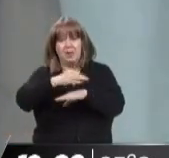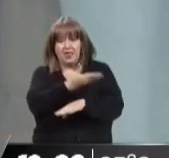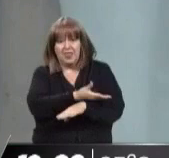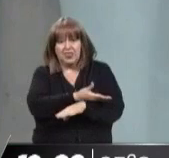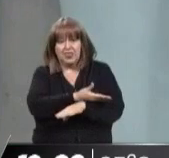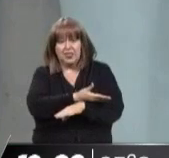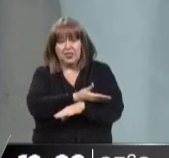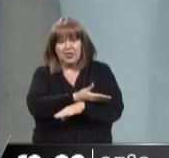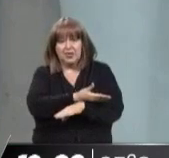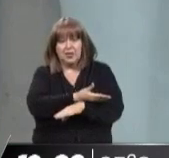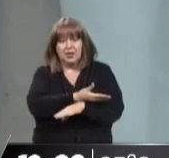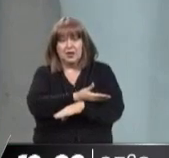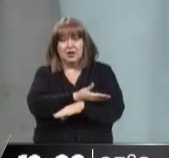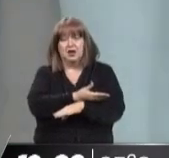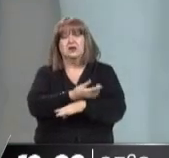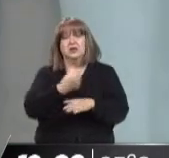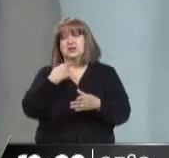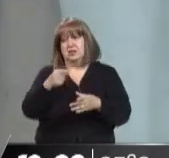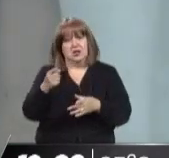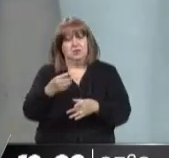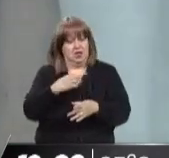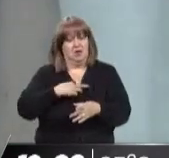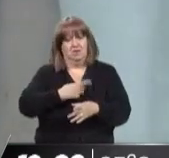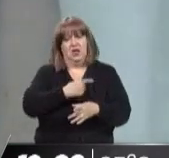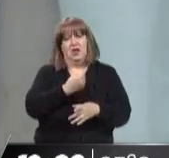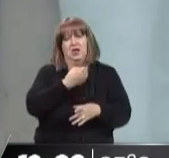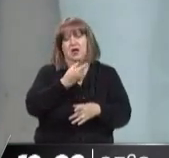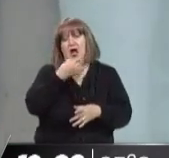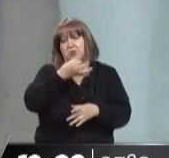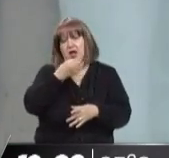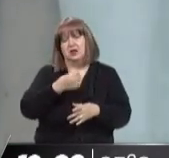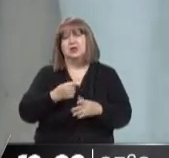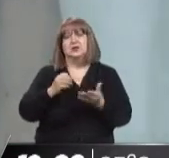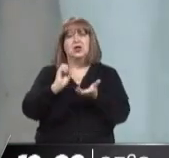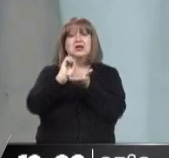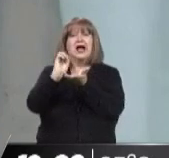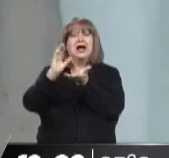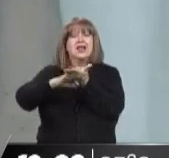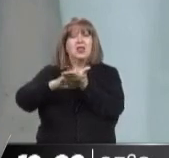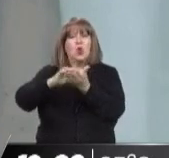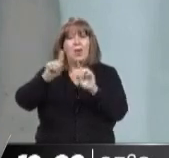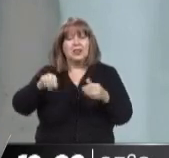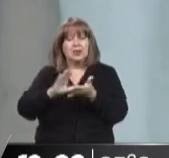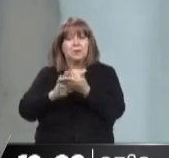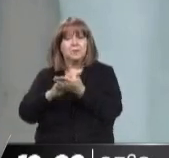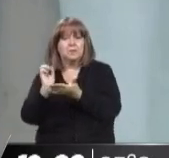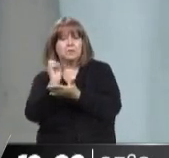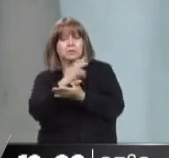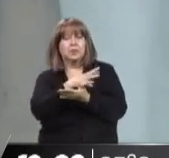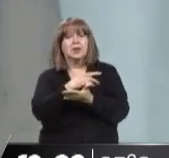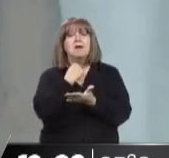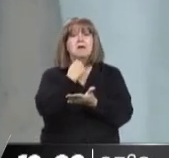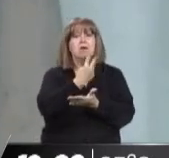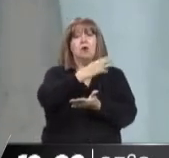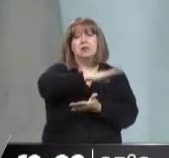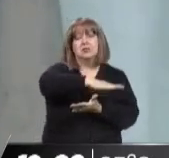y luego lo lo visitaron de esa manera verbalmente por carta documento dijeron la situación particular de uno de sus hijos